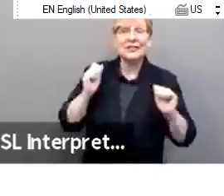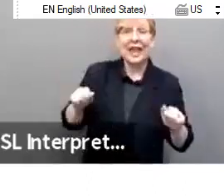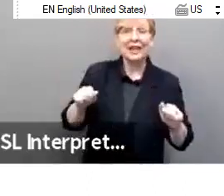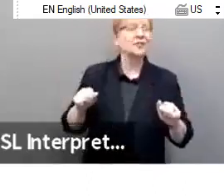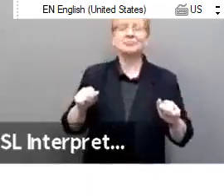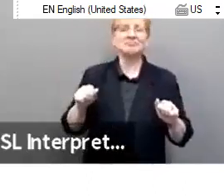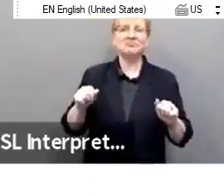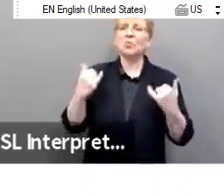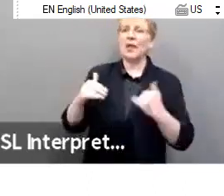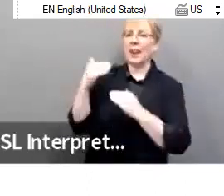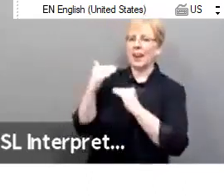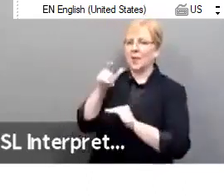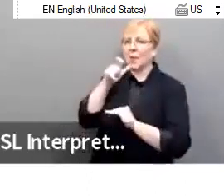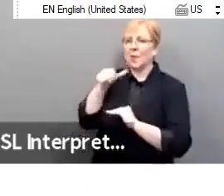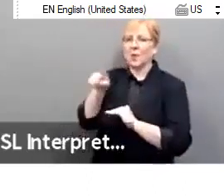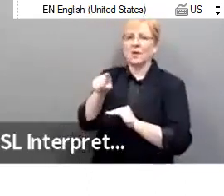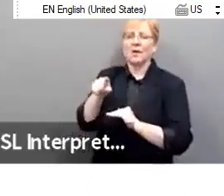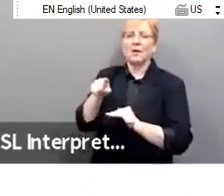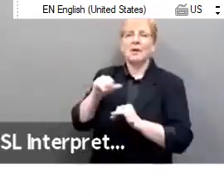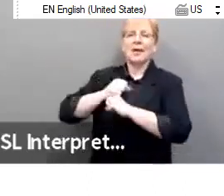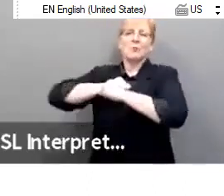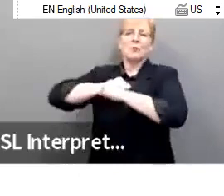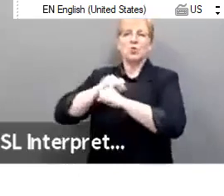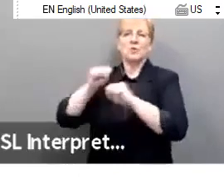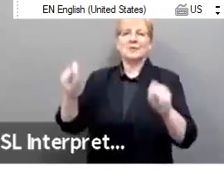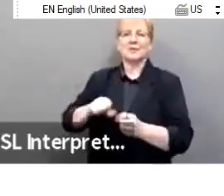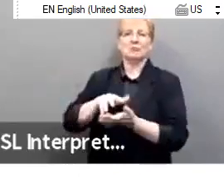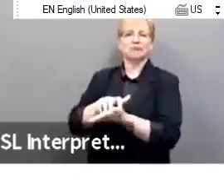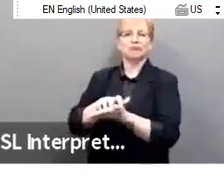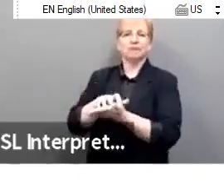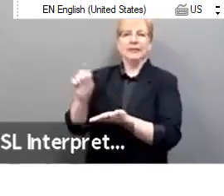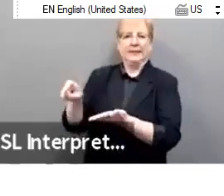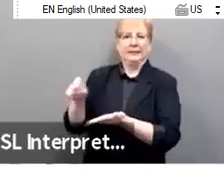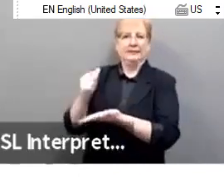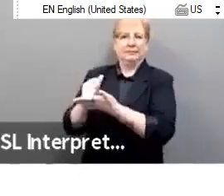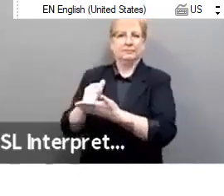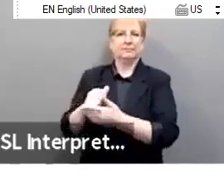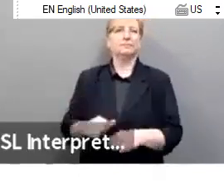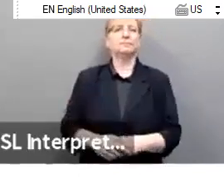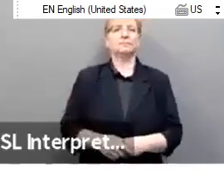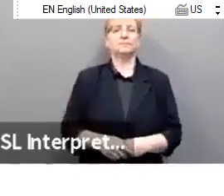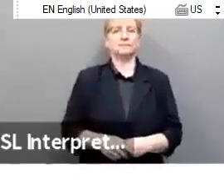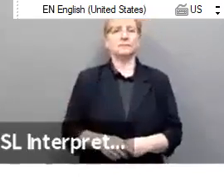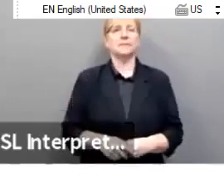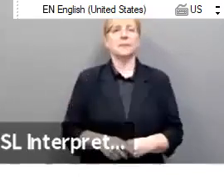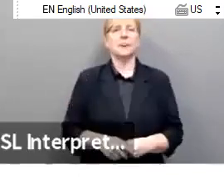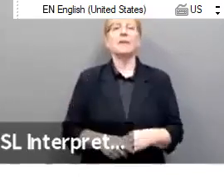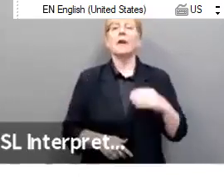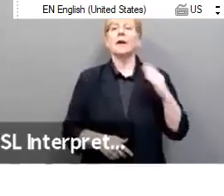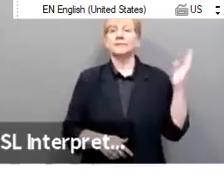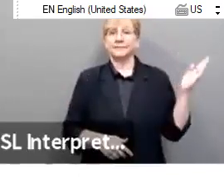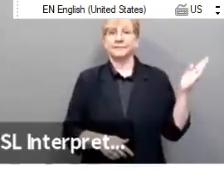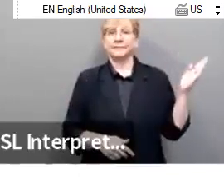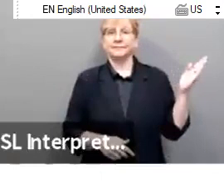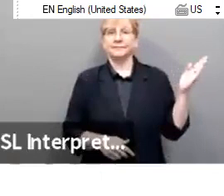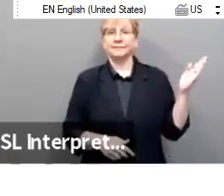por esta inyección y uno sí era elegible. Hay muchos que quizás quisiéramos recibir una tercera inyección pensando